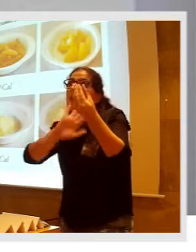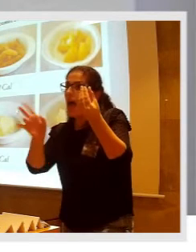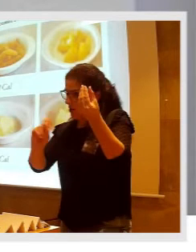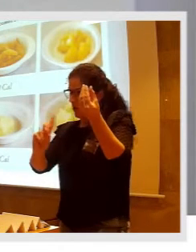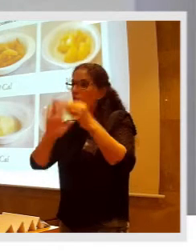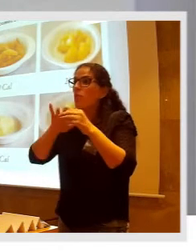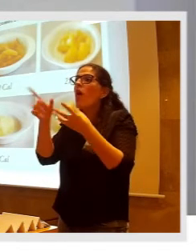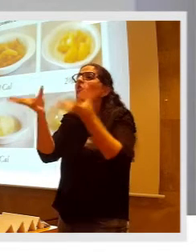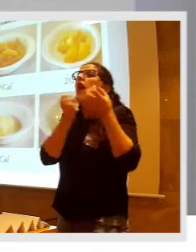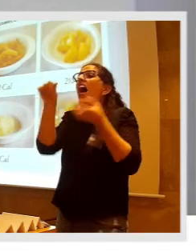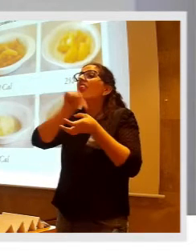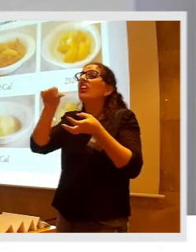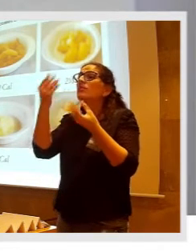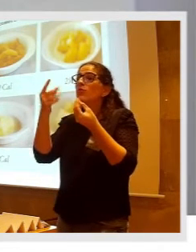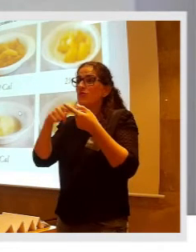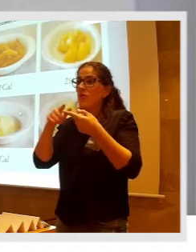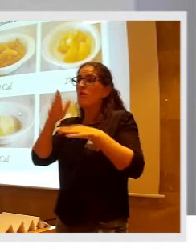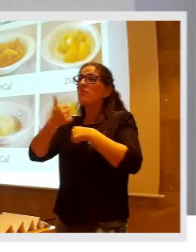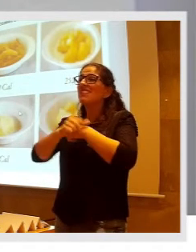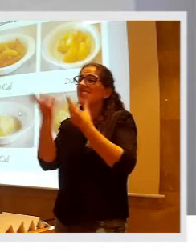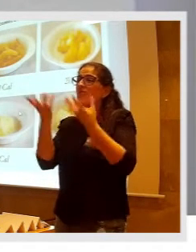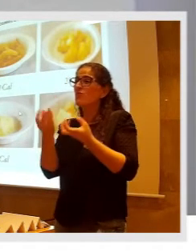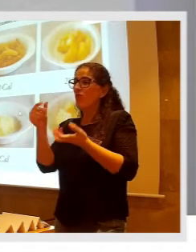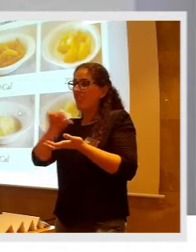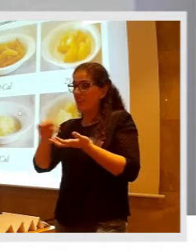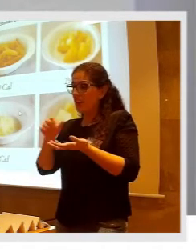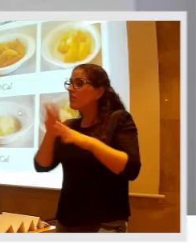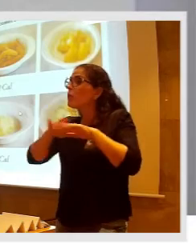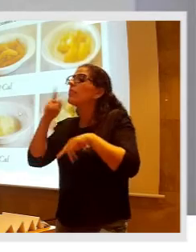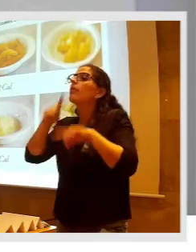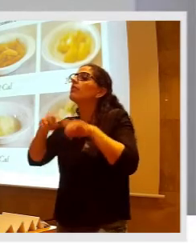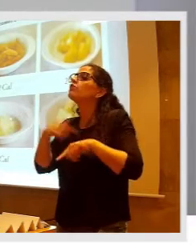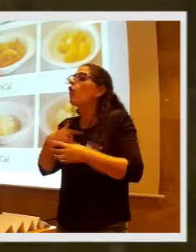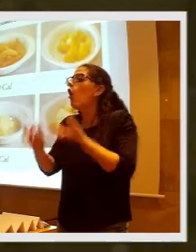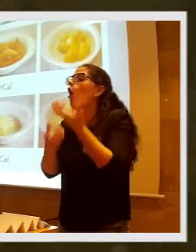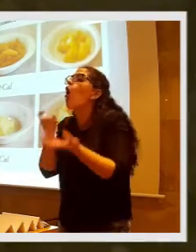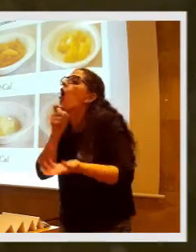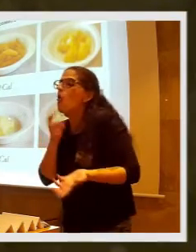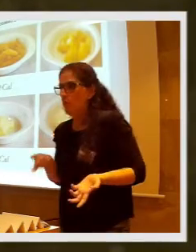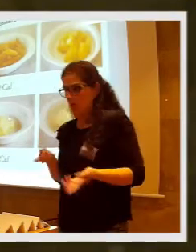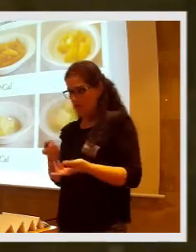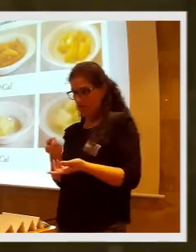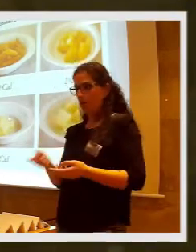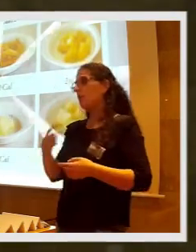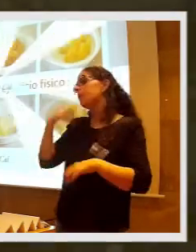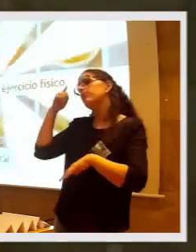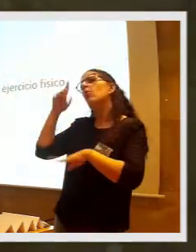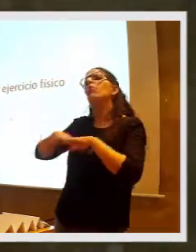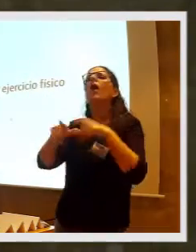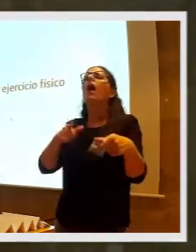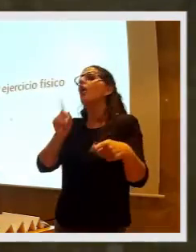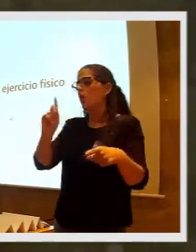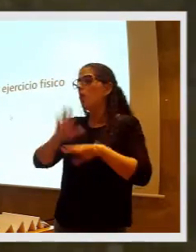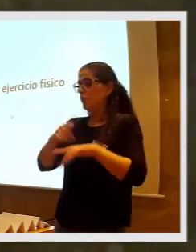horno, puré de patatas o simplemente patatas. O sea que también tener cuidado en la forma de preparar esos alimentos, que también puede ser importante y tener